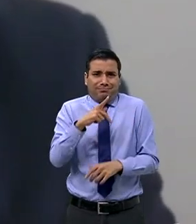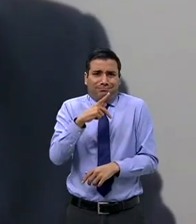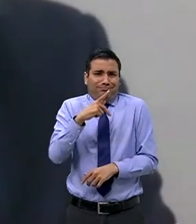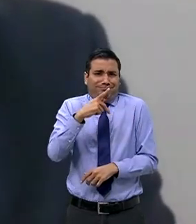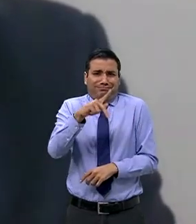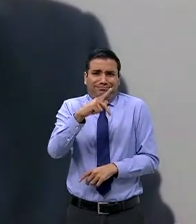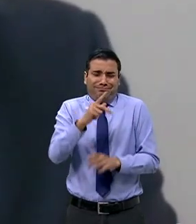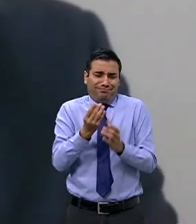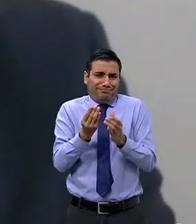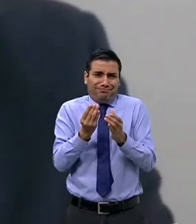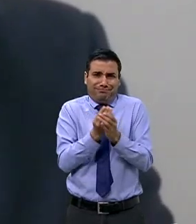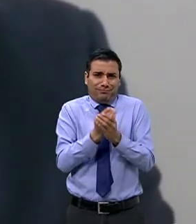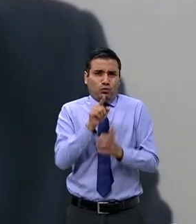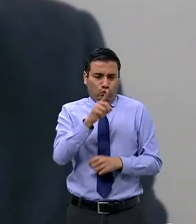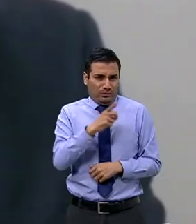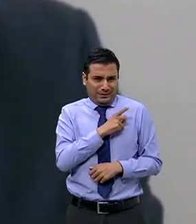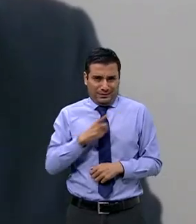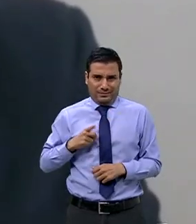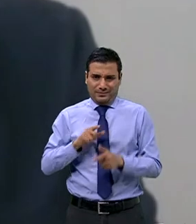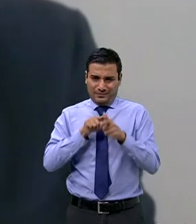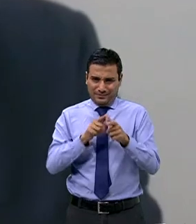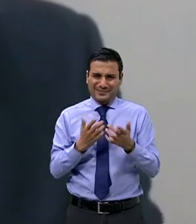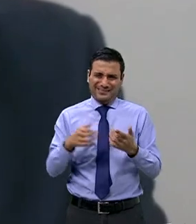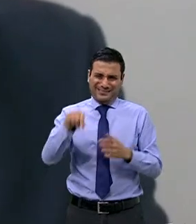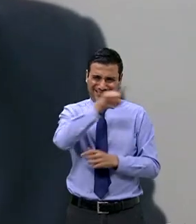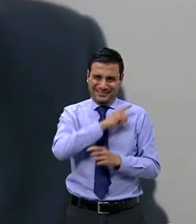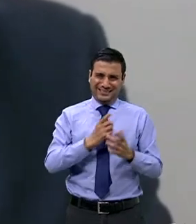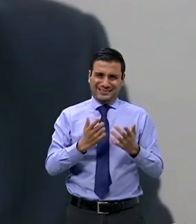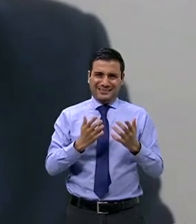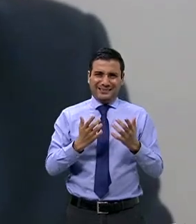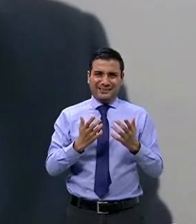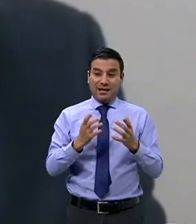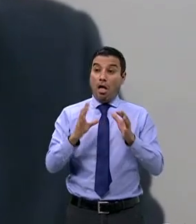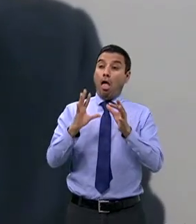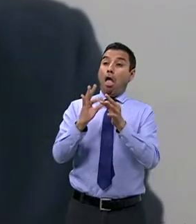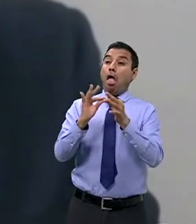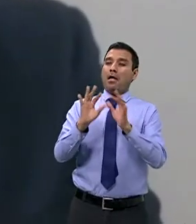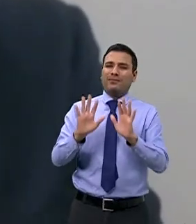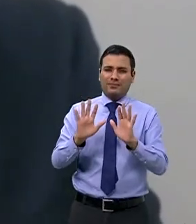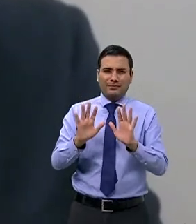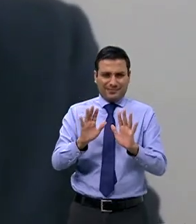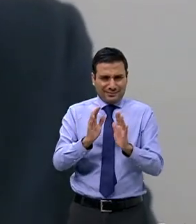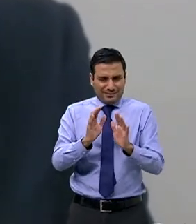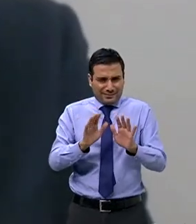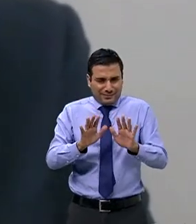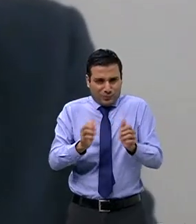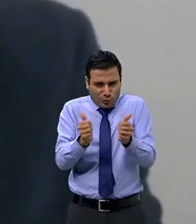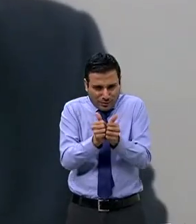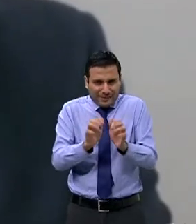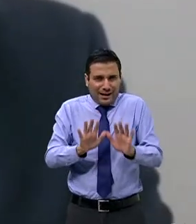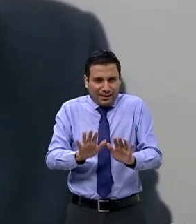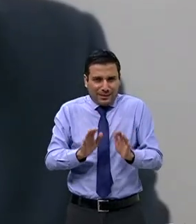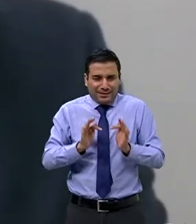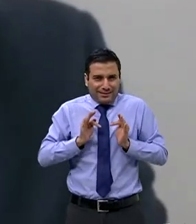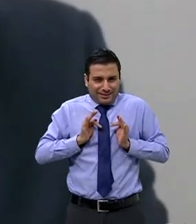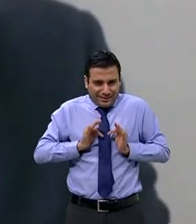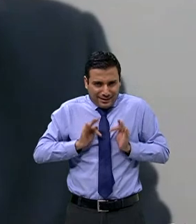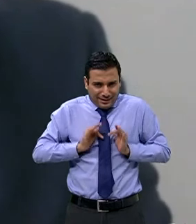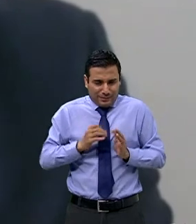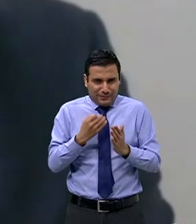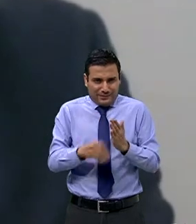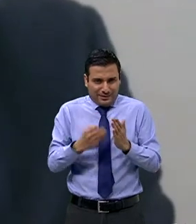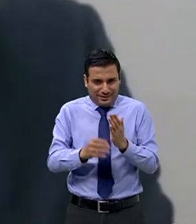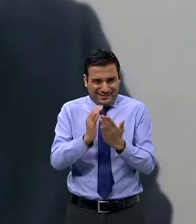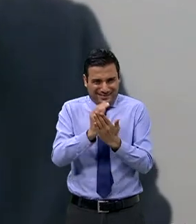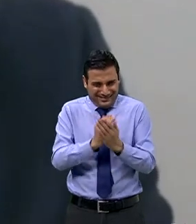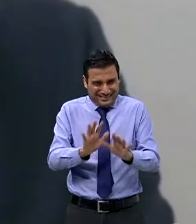que les corresponde por favor hay que bajarle dos rayitas a ese discurso hilarante de todo mundo me parece que